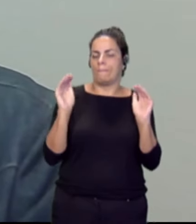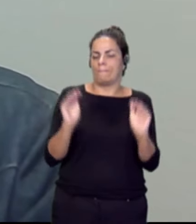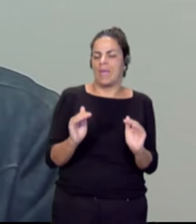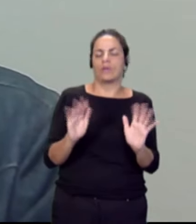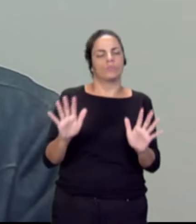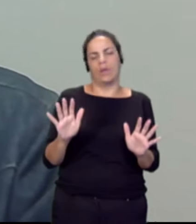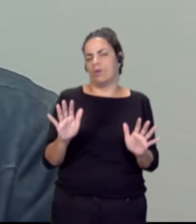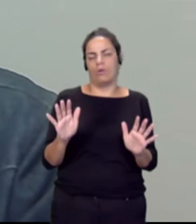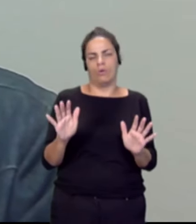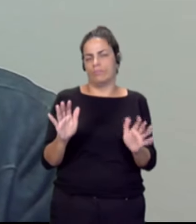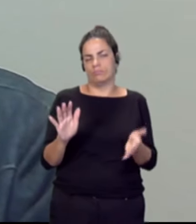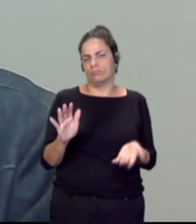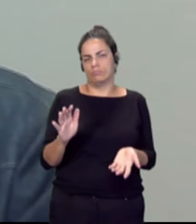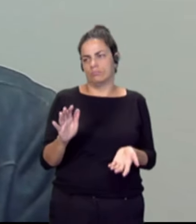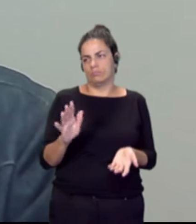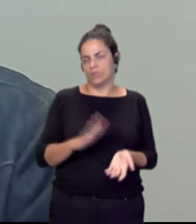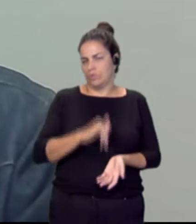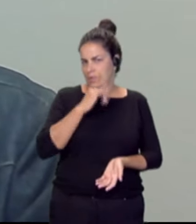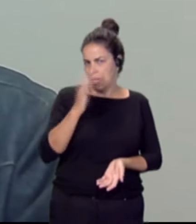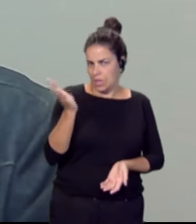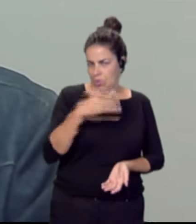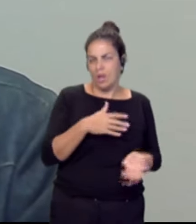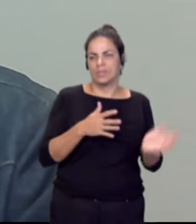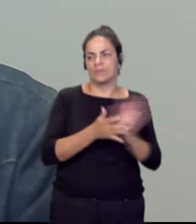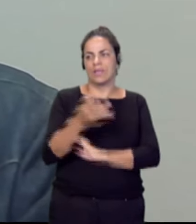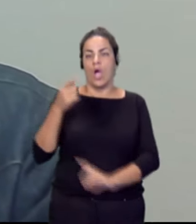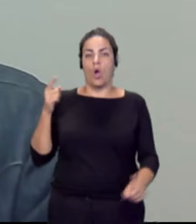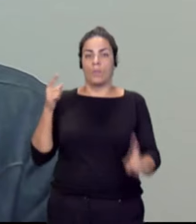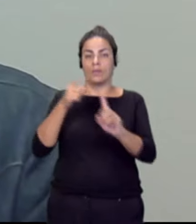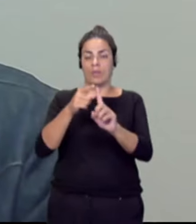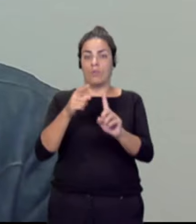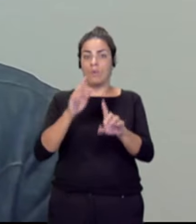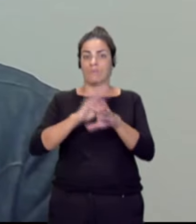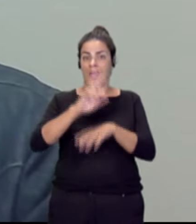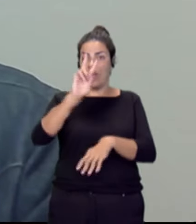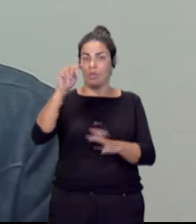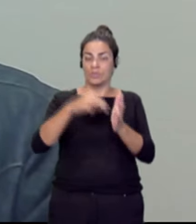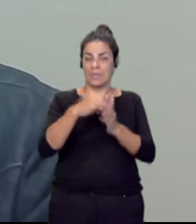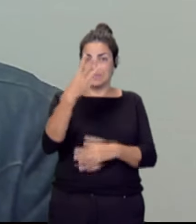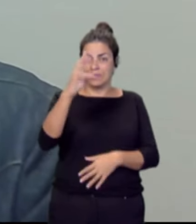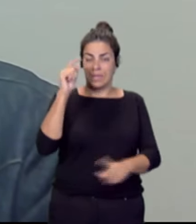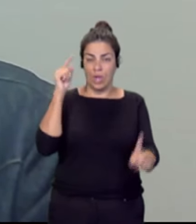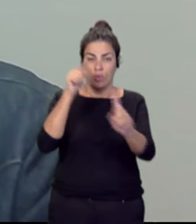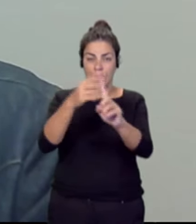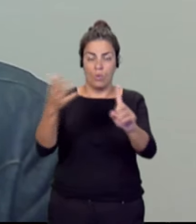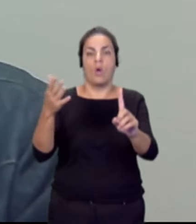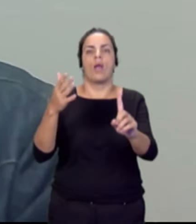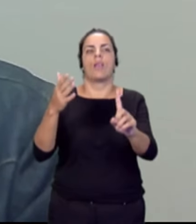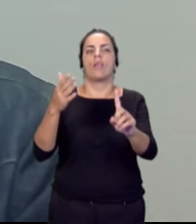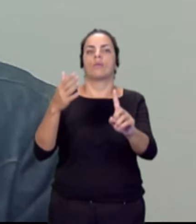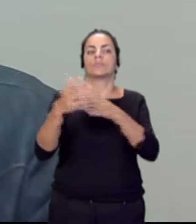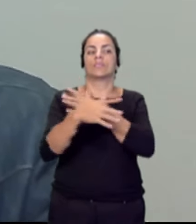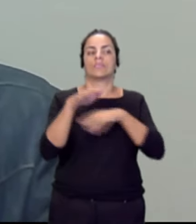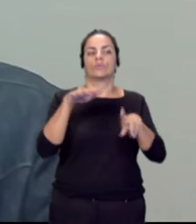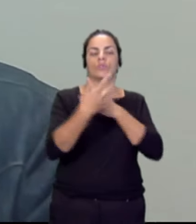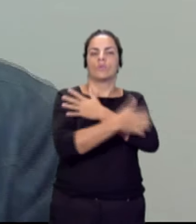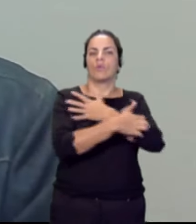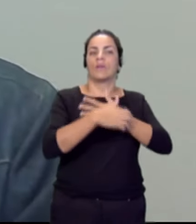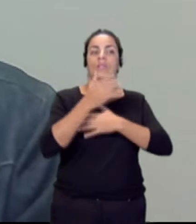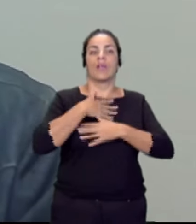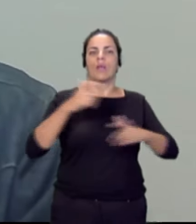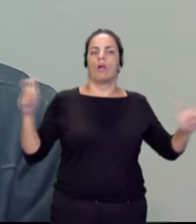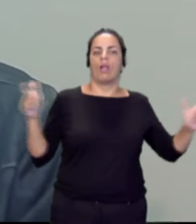como para llegar a cumplir el objetivo planteado de aquí al 2030, que es reducir a la mitad las situaciones de pobreza y